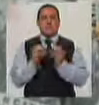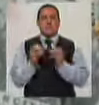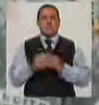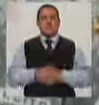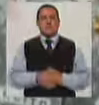habitabilidad